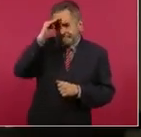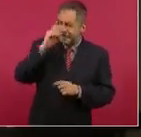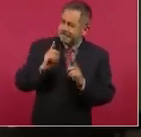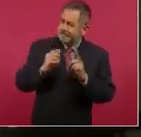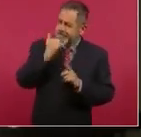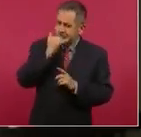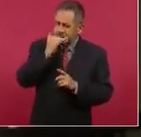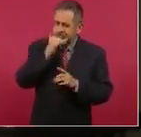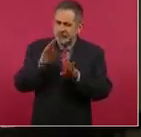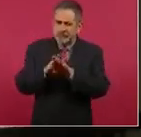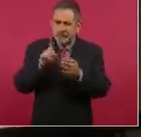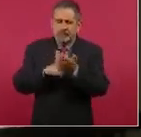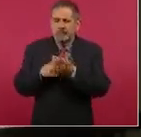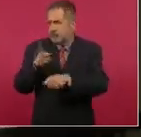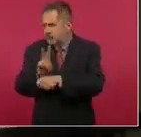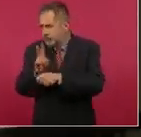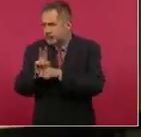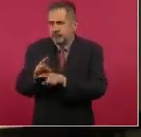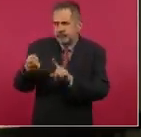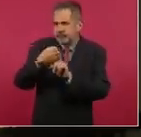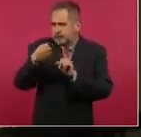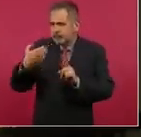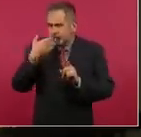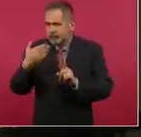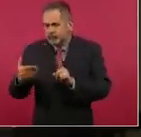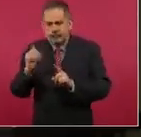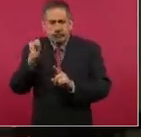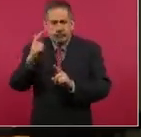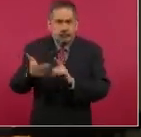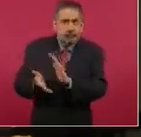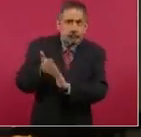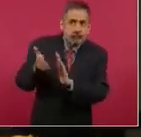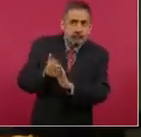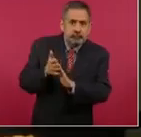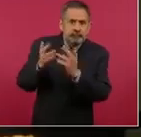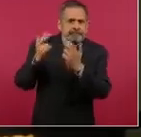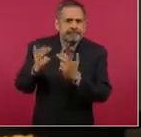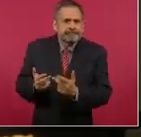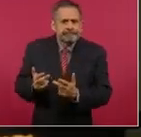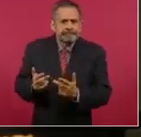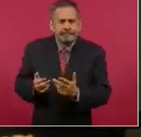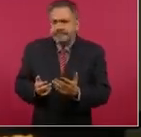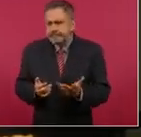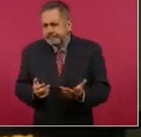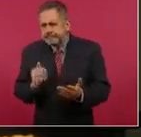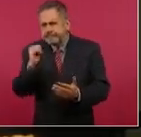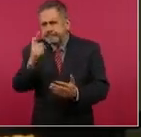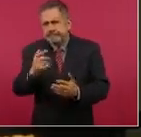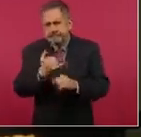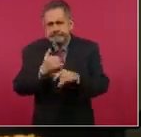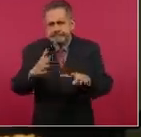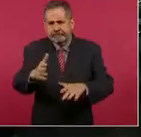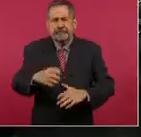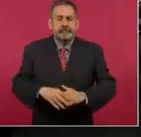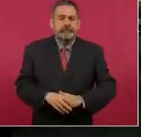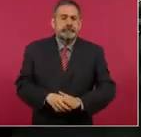a la supervisión y todo esto que requiere una obra de infraestructura de este tamaño. ¿Tiene alguna información al respecto?